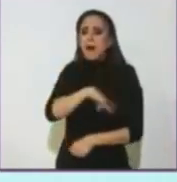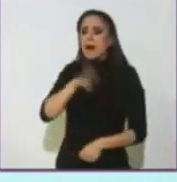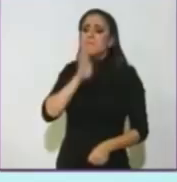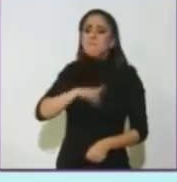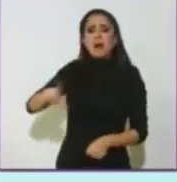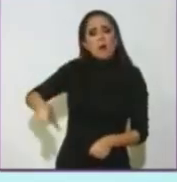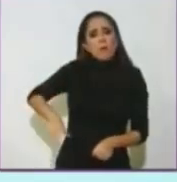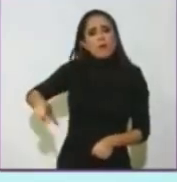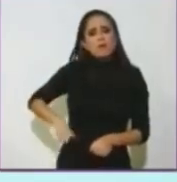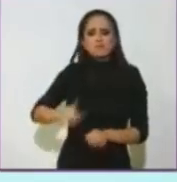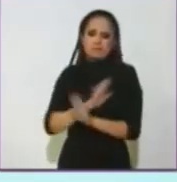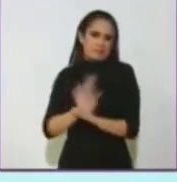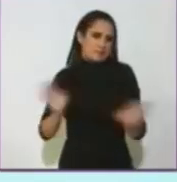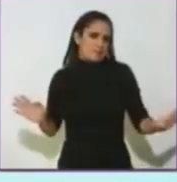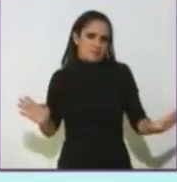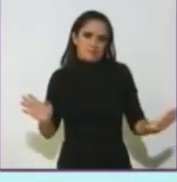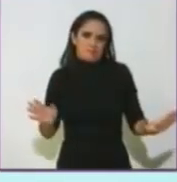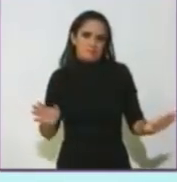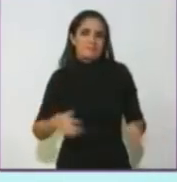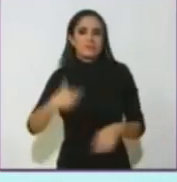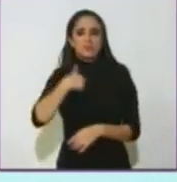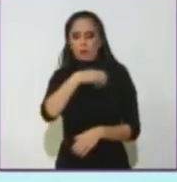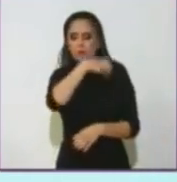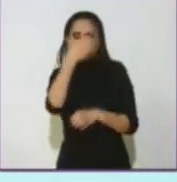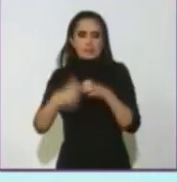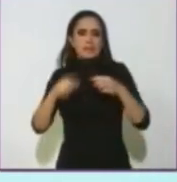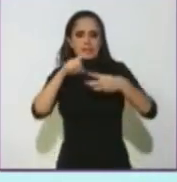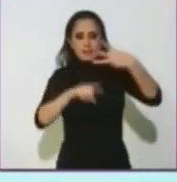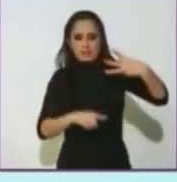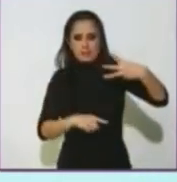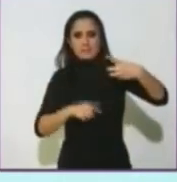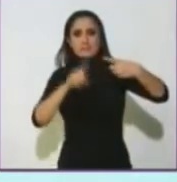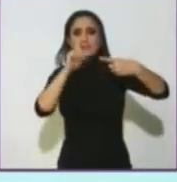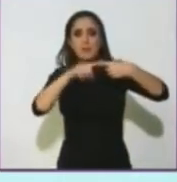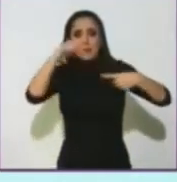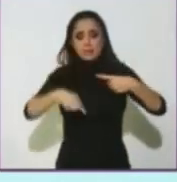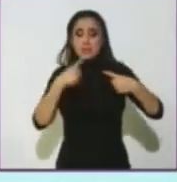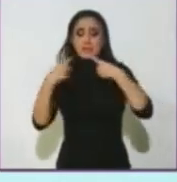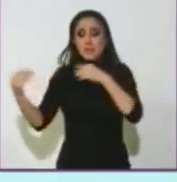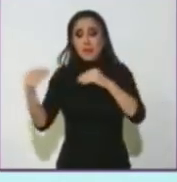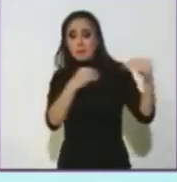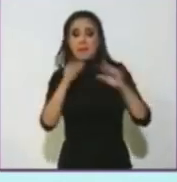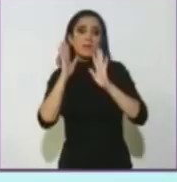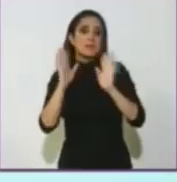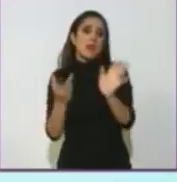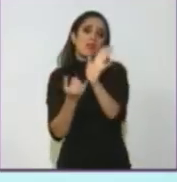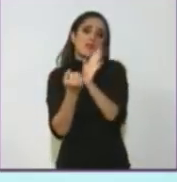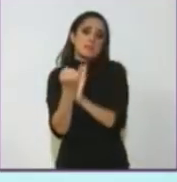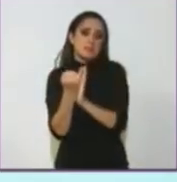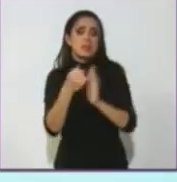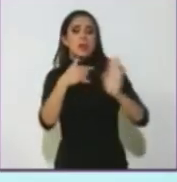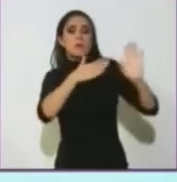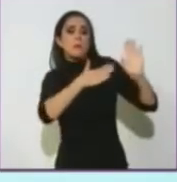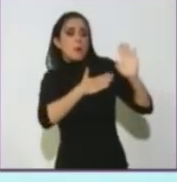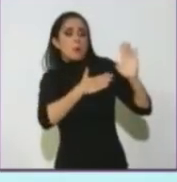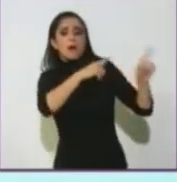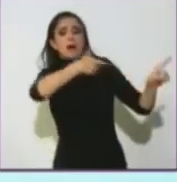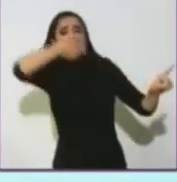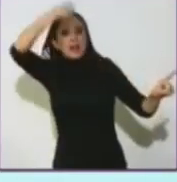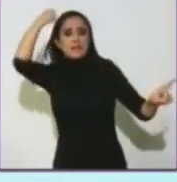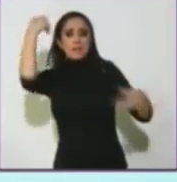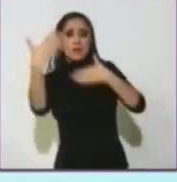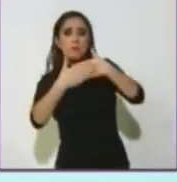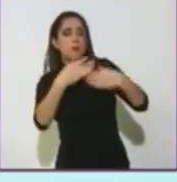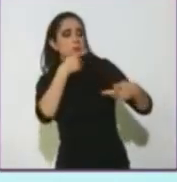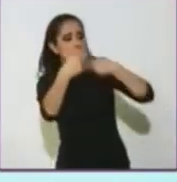y para concluir yo te diría tres cosas que esta contienda no está decidida que las promesas de las candidatas ya las conocemos